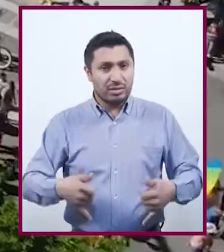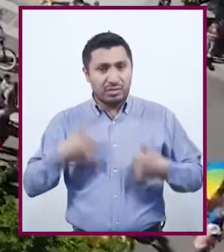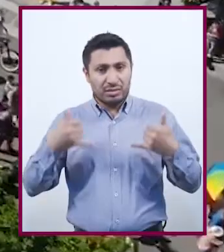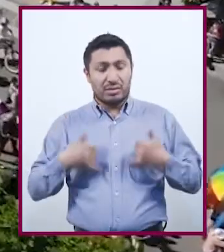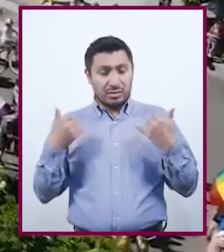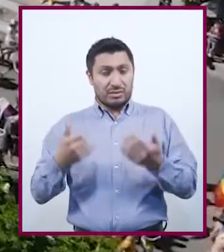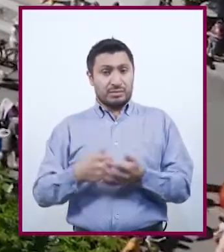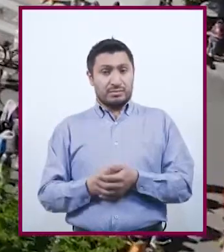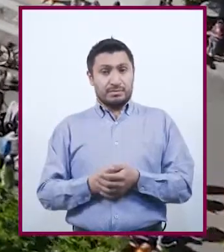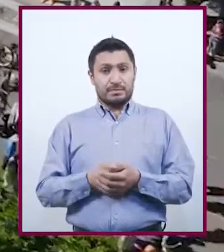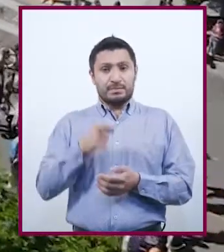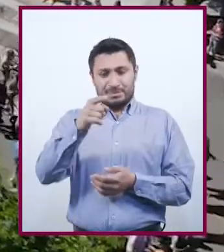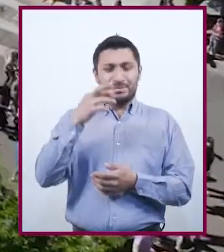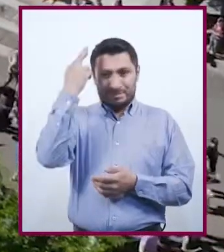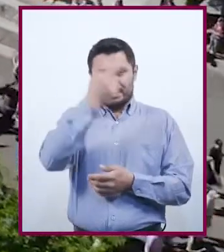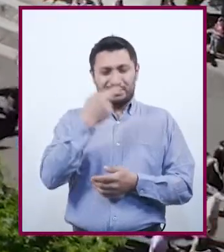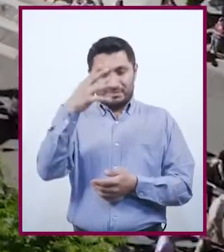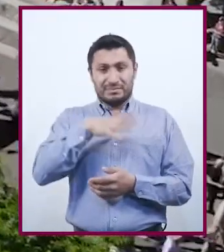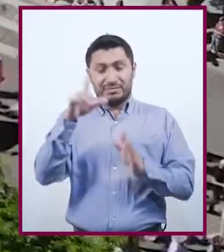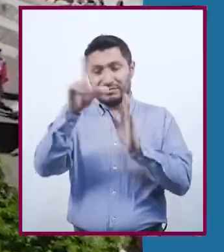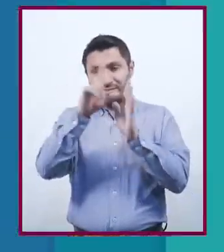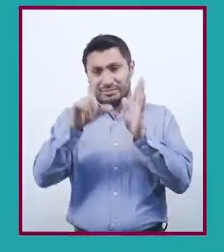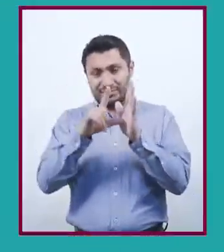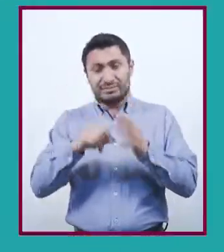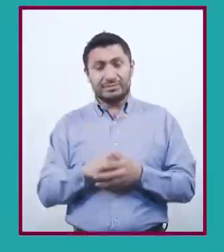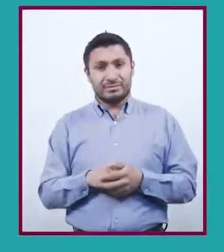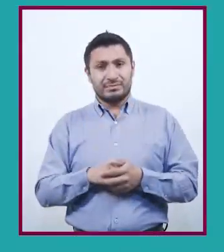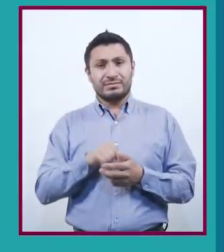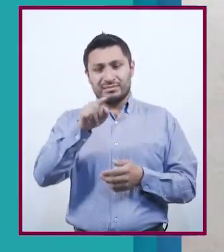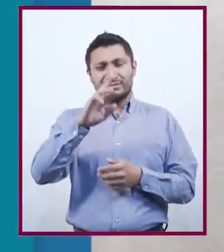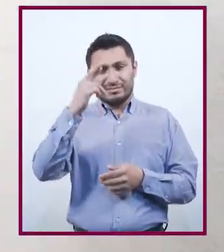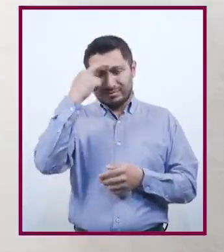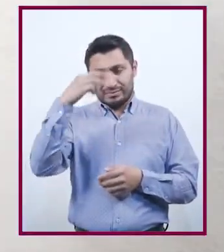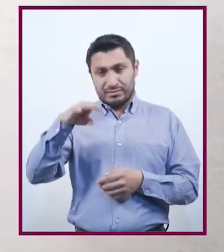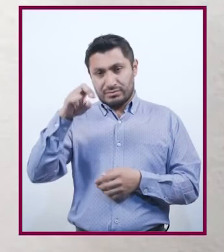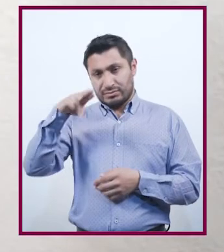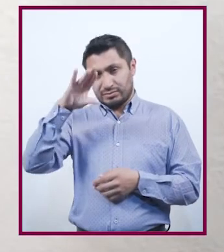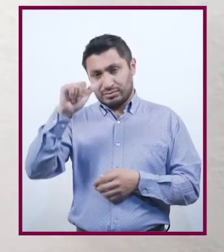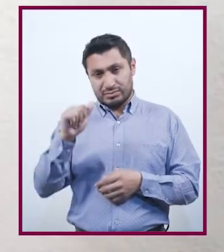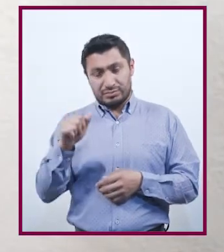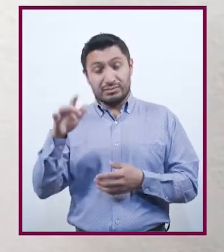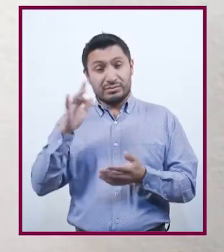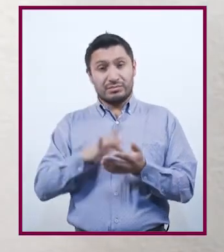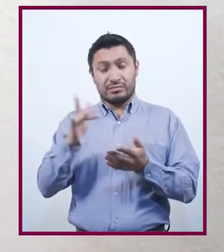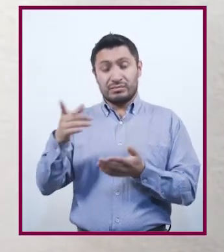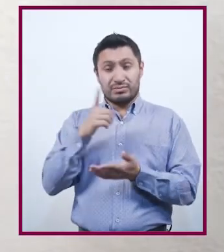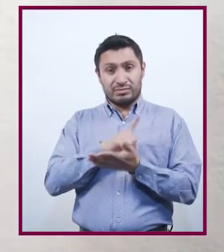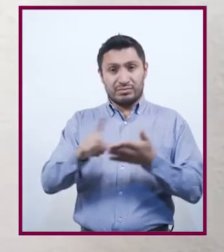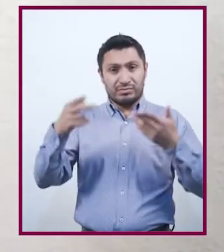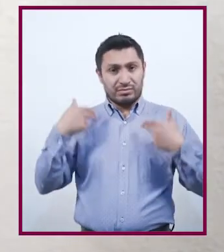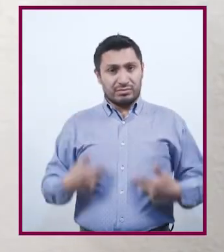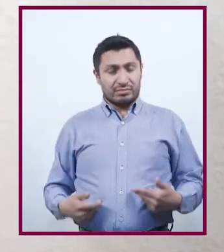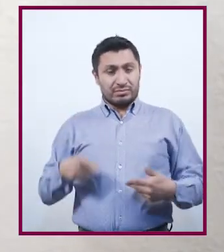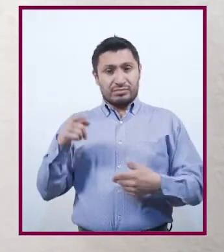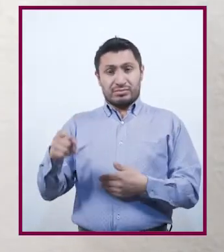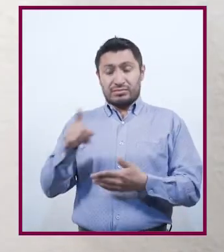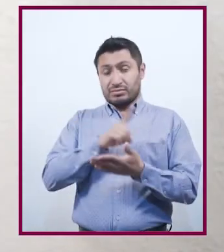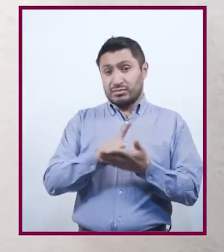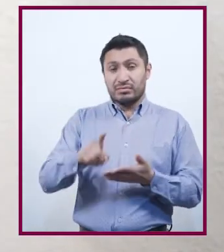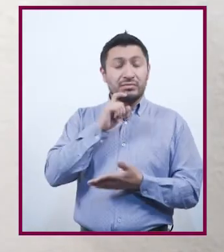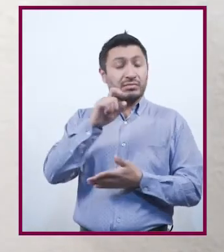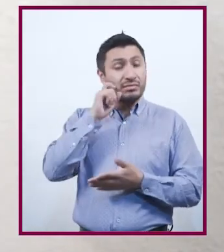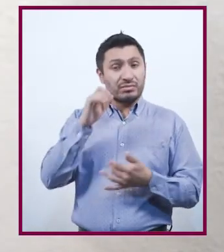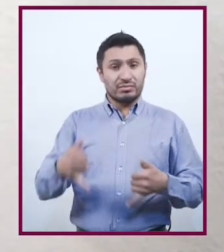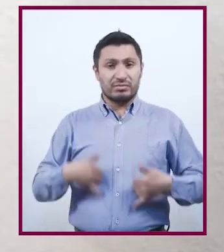de Jóvenes y Adolescentes. Consúltala, está en línea. ¿Recuerdas el caso de Mónica? Gracias a los derechos humanos y